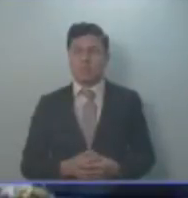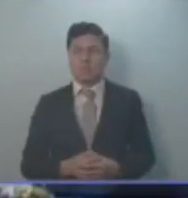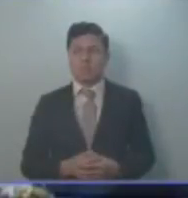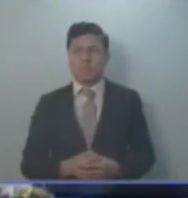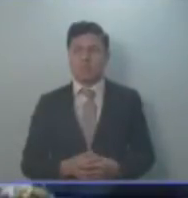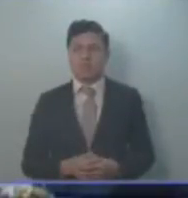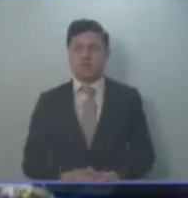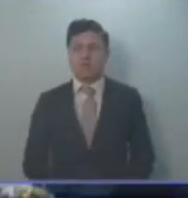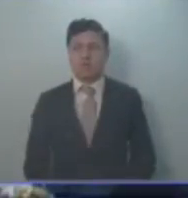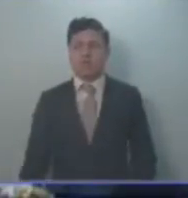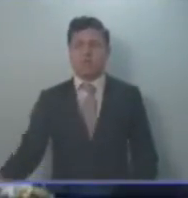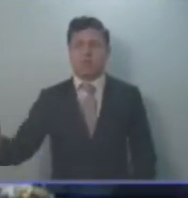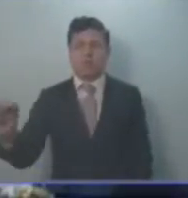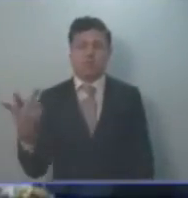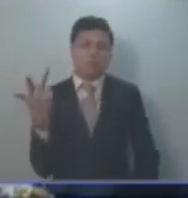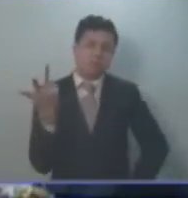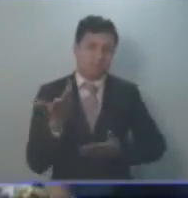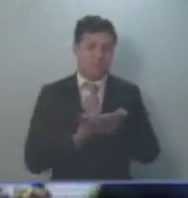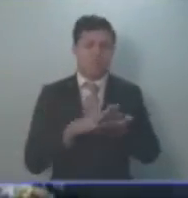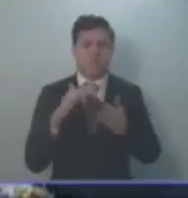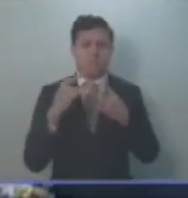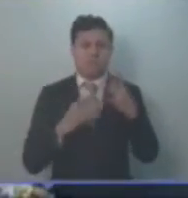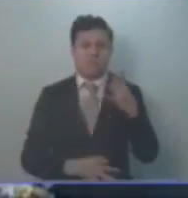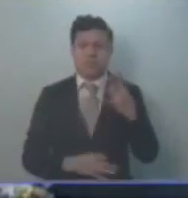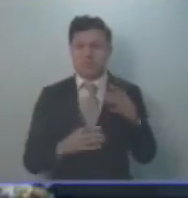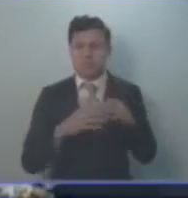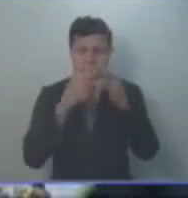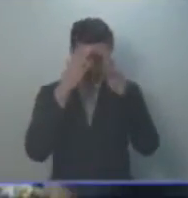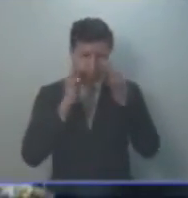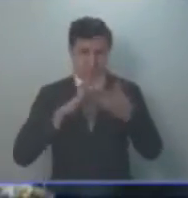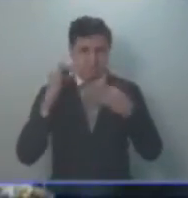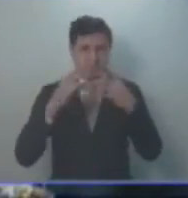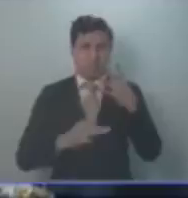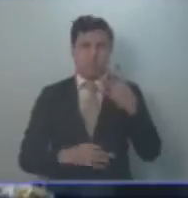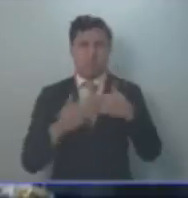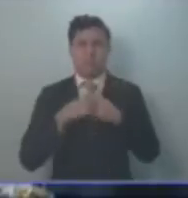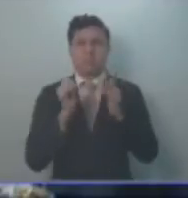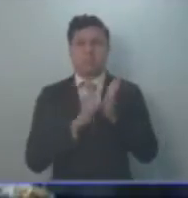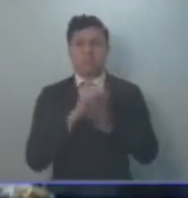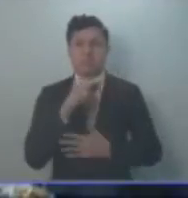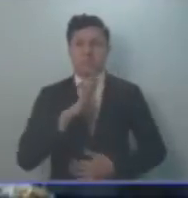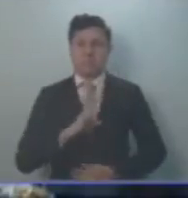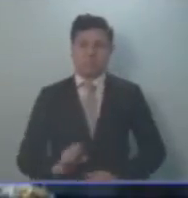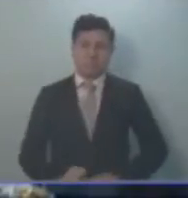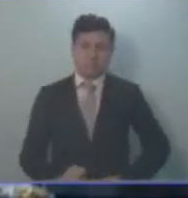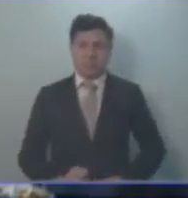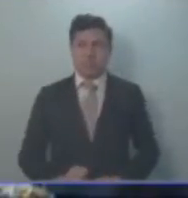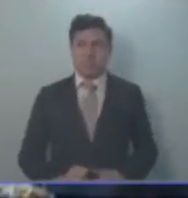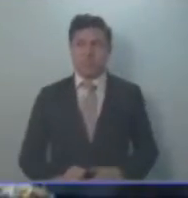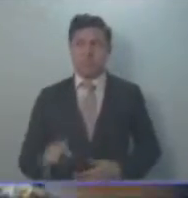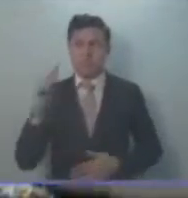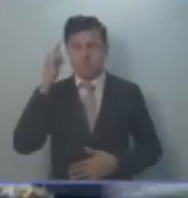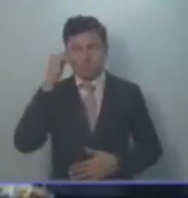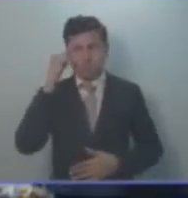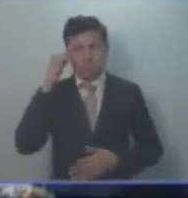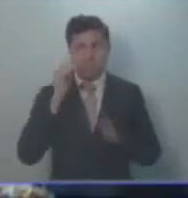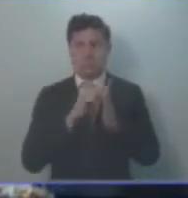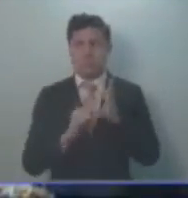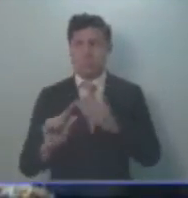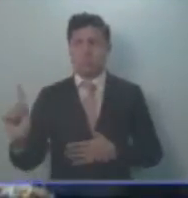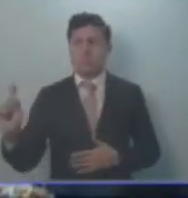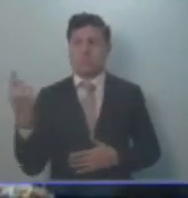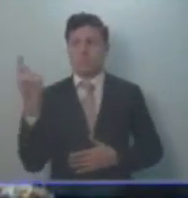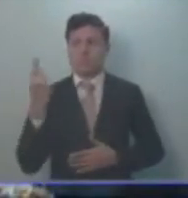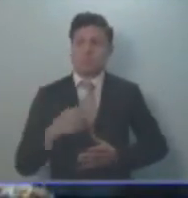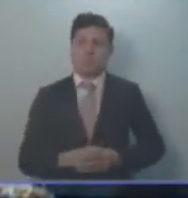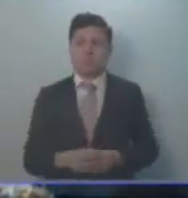Tercer proyecto de decreto. Decreto número. La Asamblea Legislativa de la República de El Salvador, considerando: 1. Que